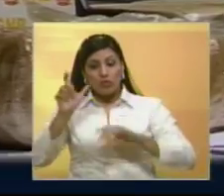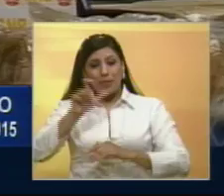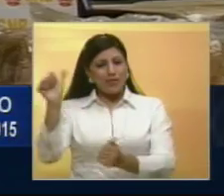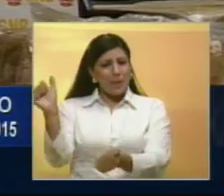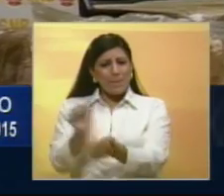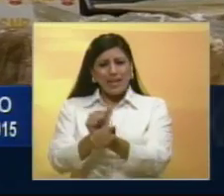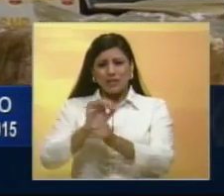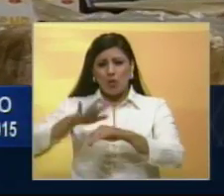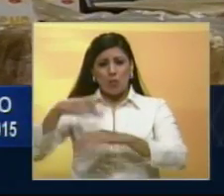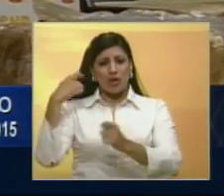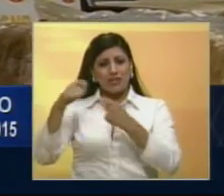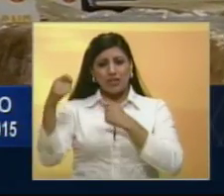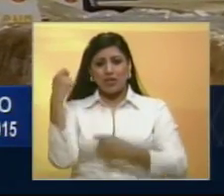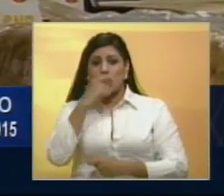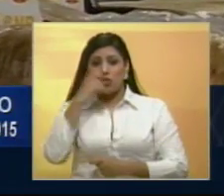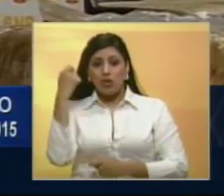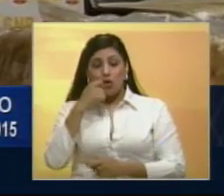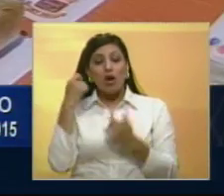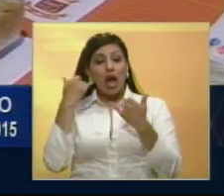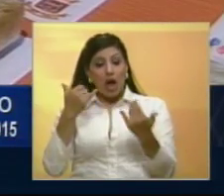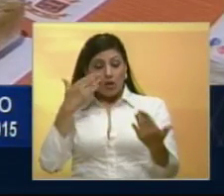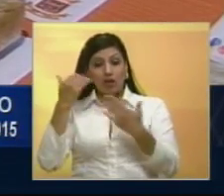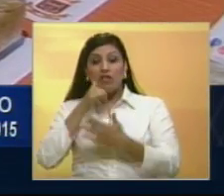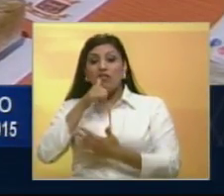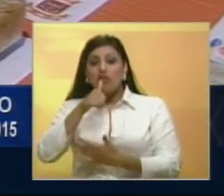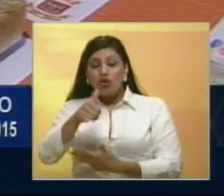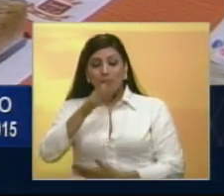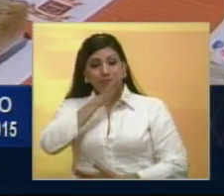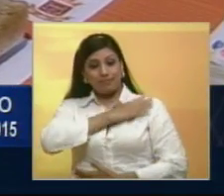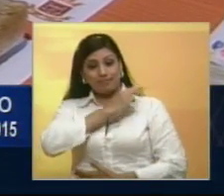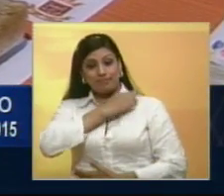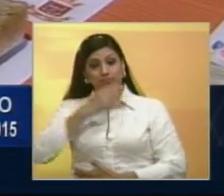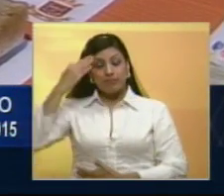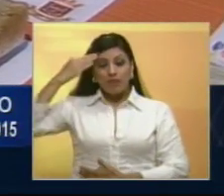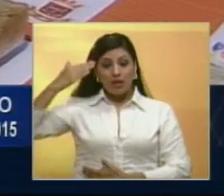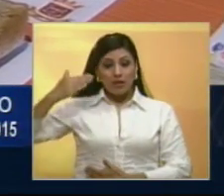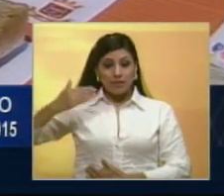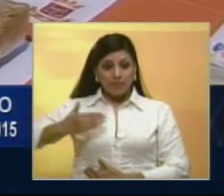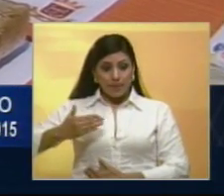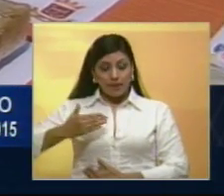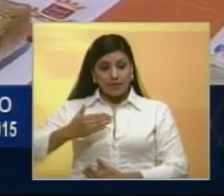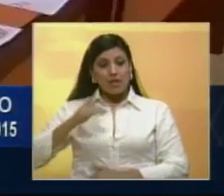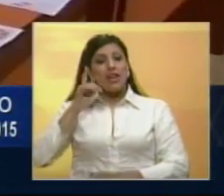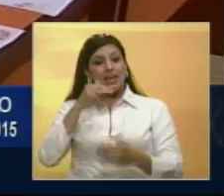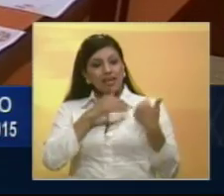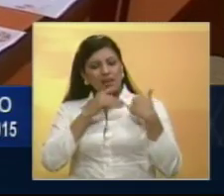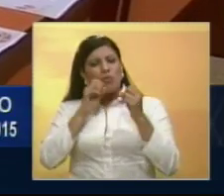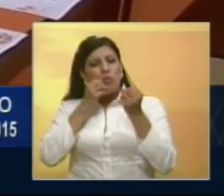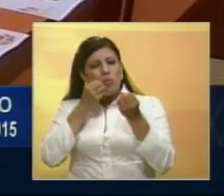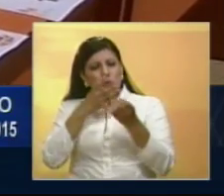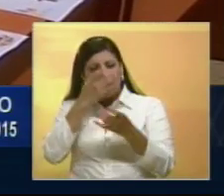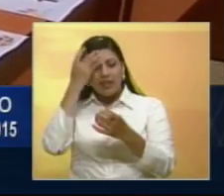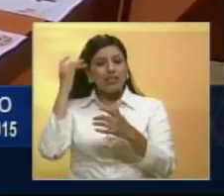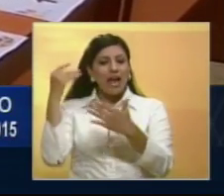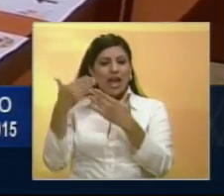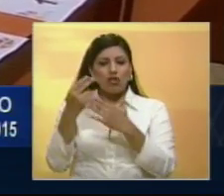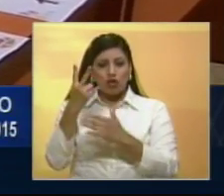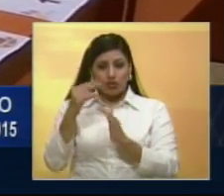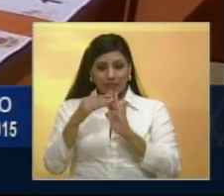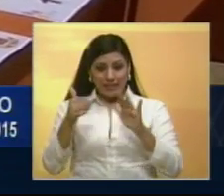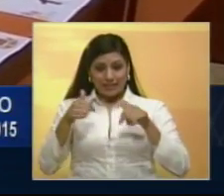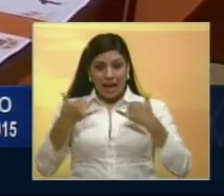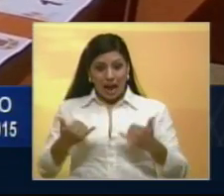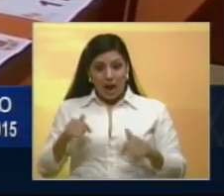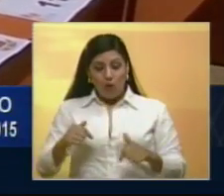Así lo informó el jefe del Comando de Operaciones del organismo, general de división Sergio Rivero Marcano, quien apuntó que en lo que va de